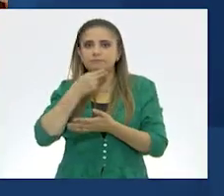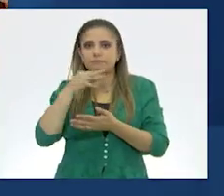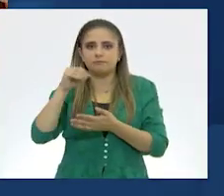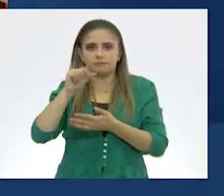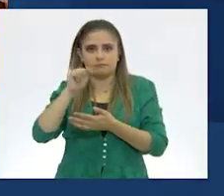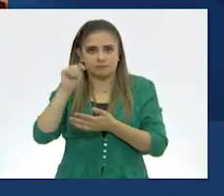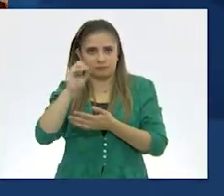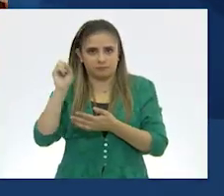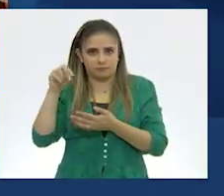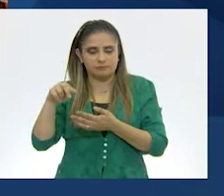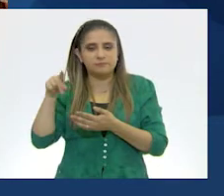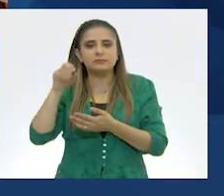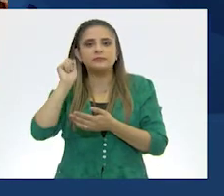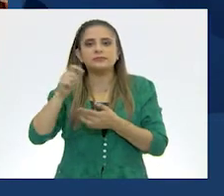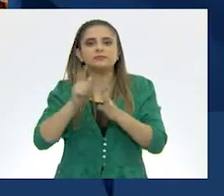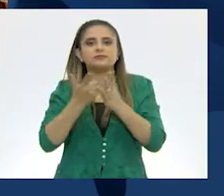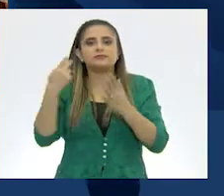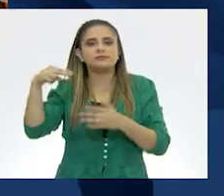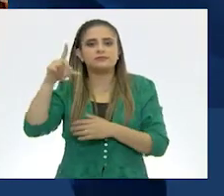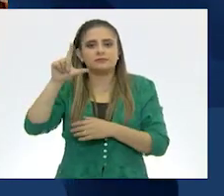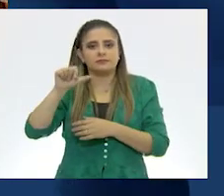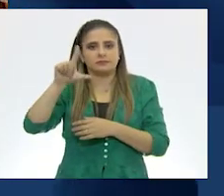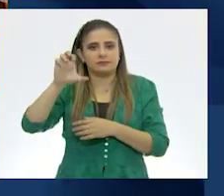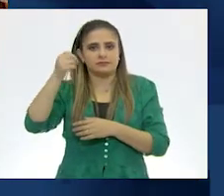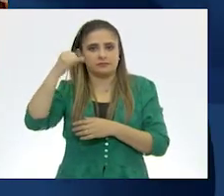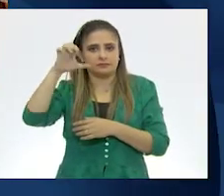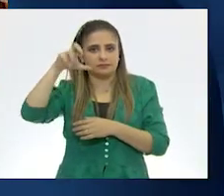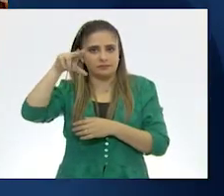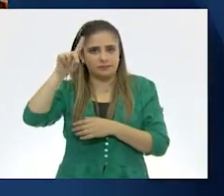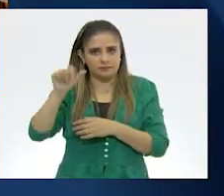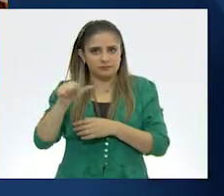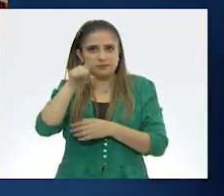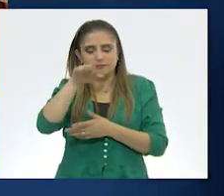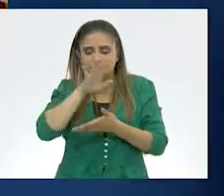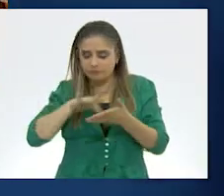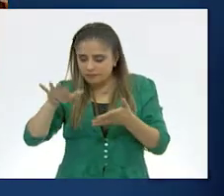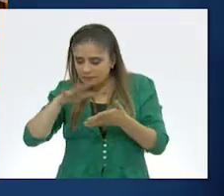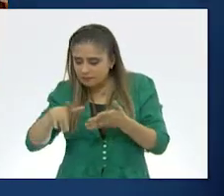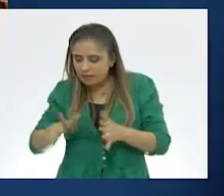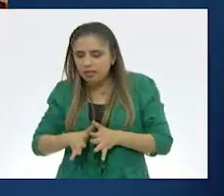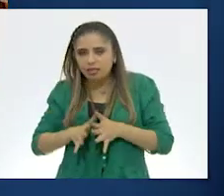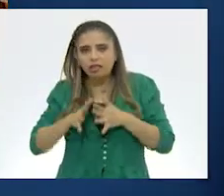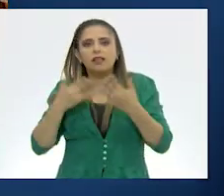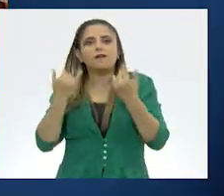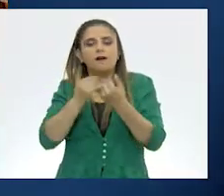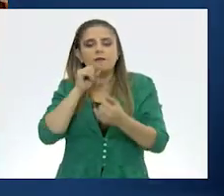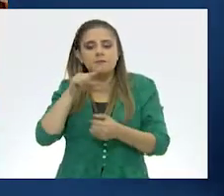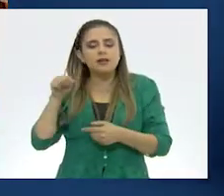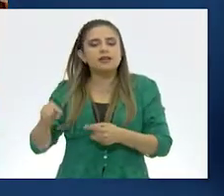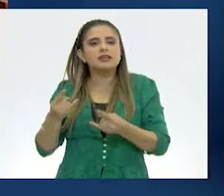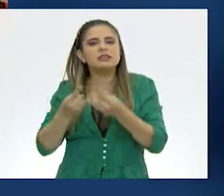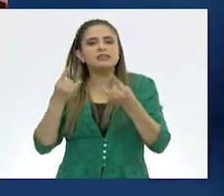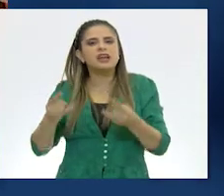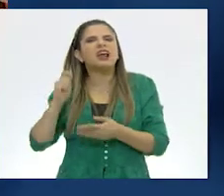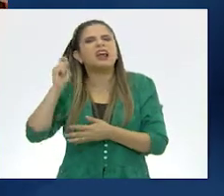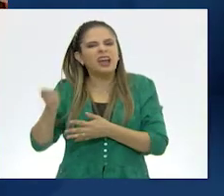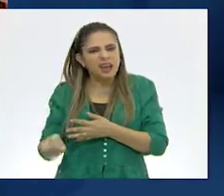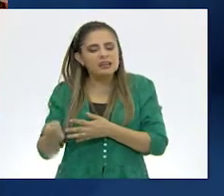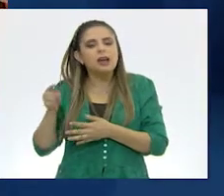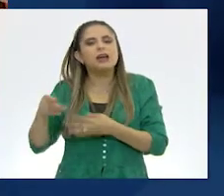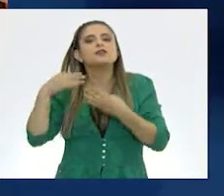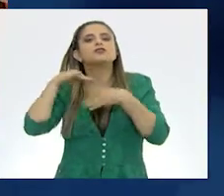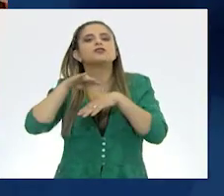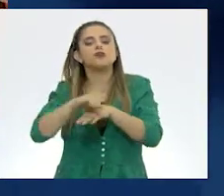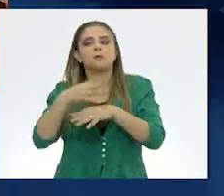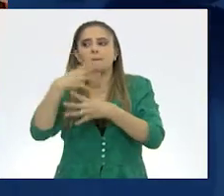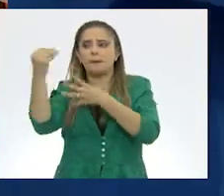puede gustar y apasionar si piensas que aquí hay una historia que tiene que ver con una pandemia y